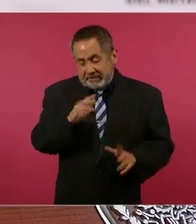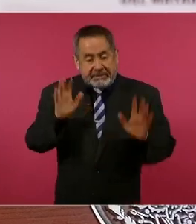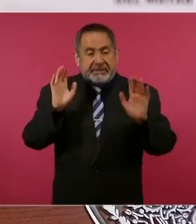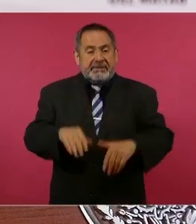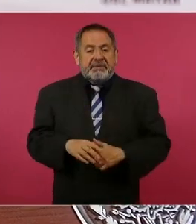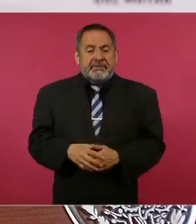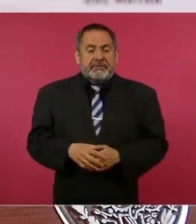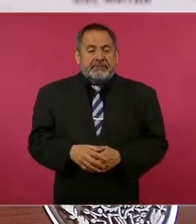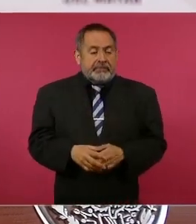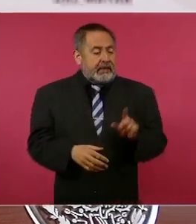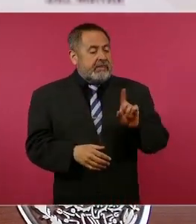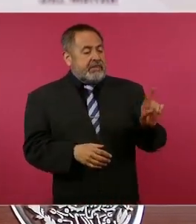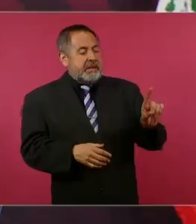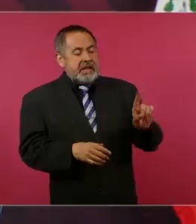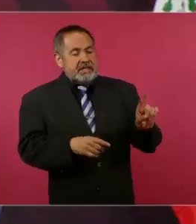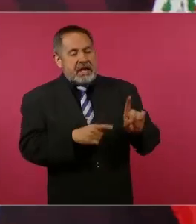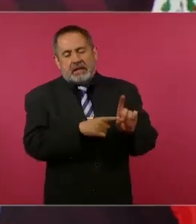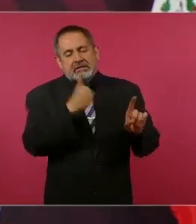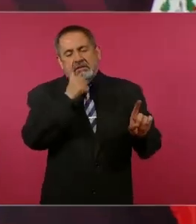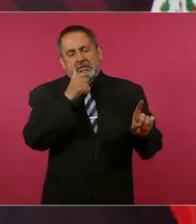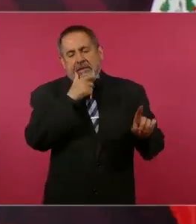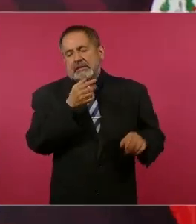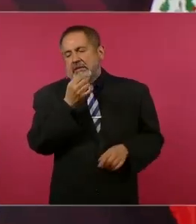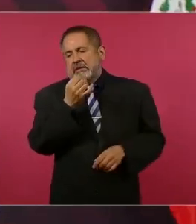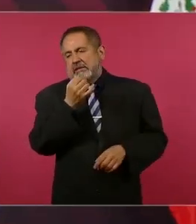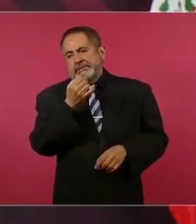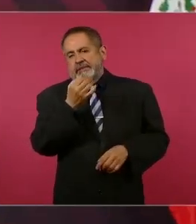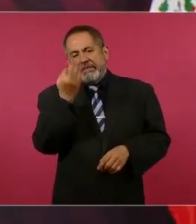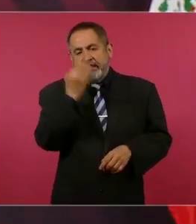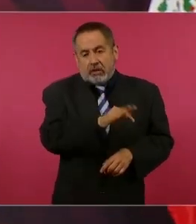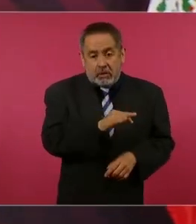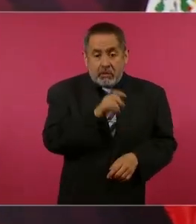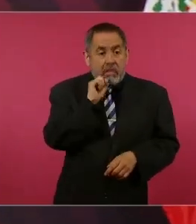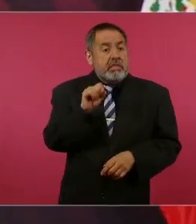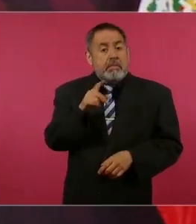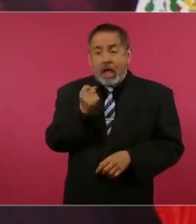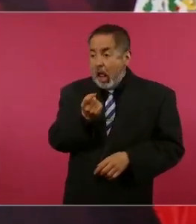Los de derecha, bueno, ya ni hablar, pero también en la